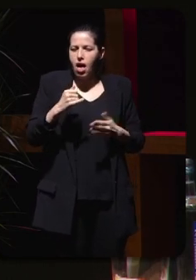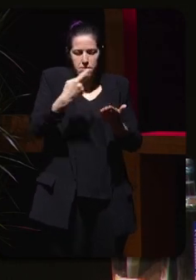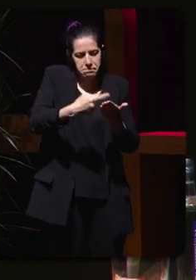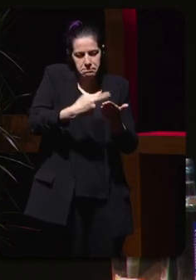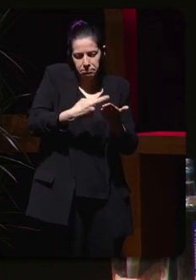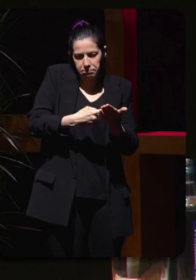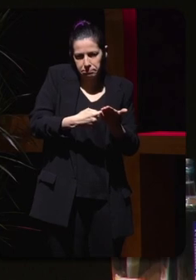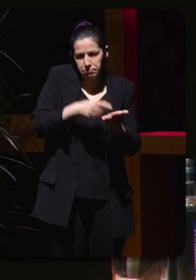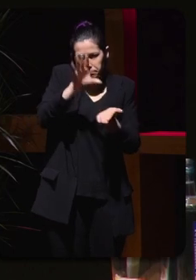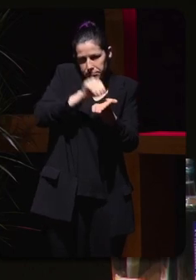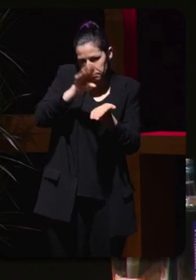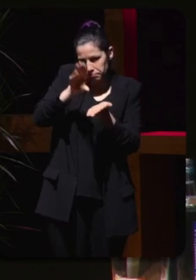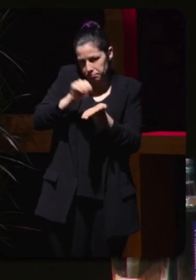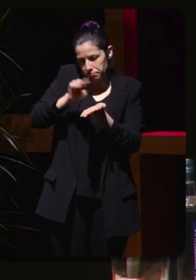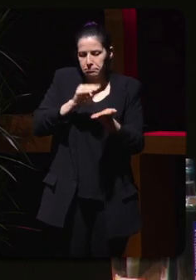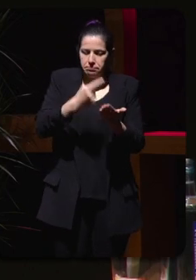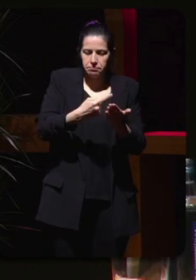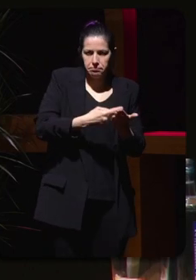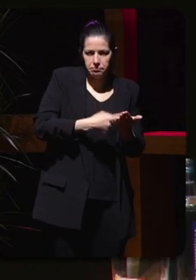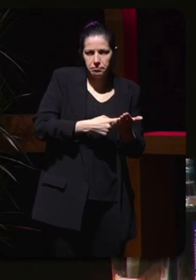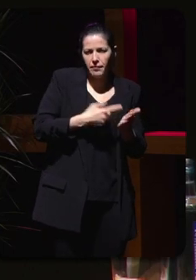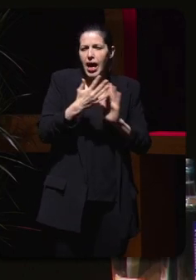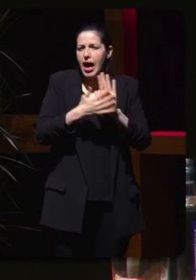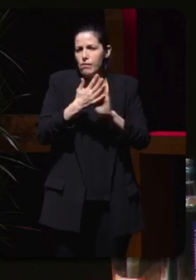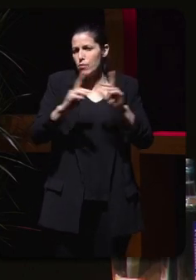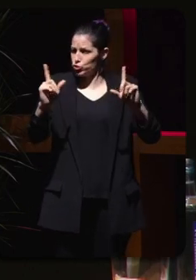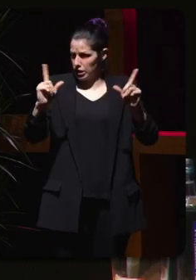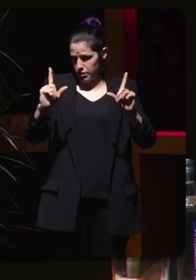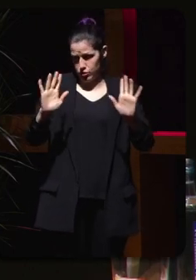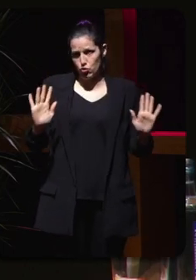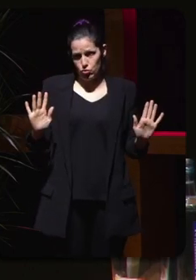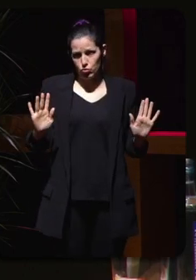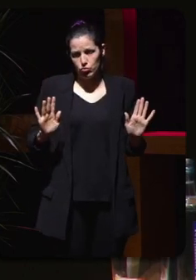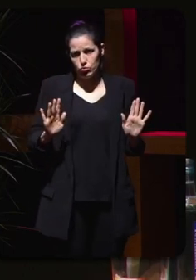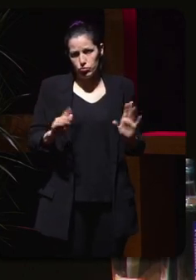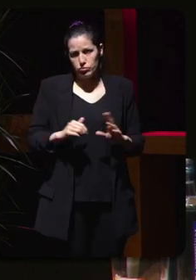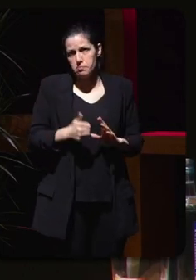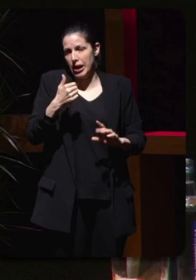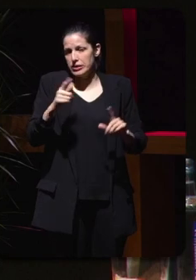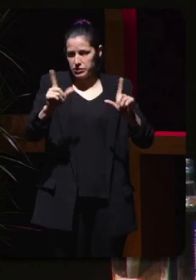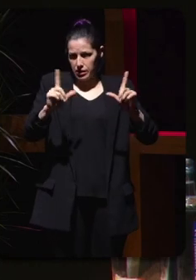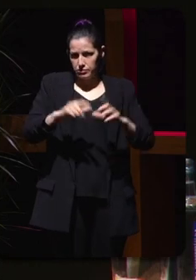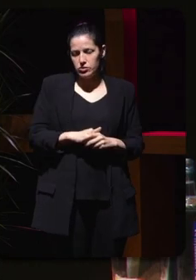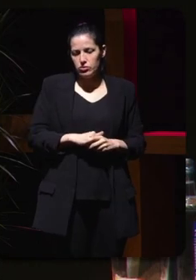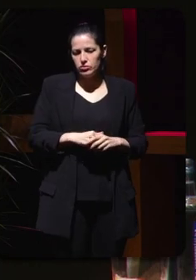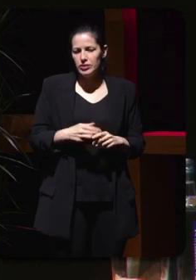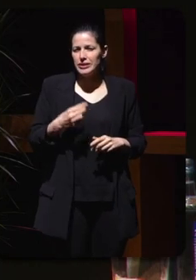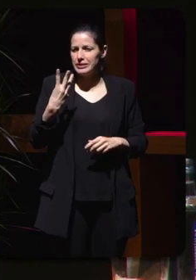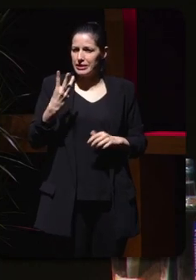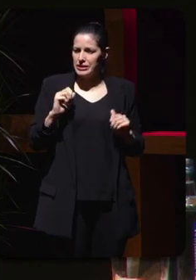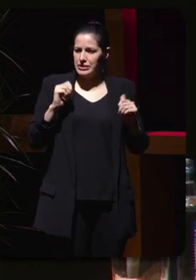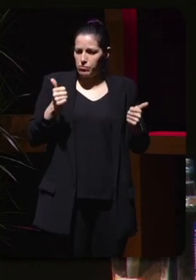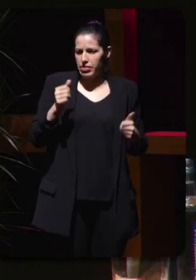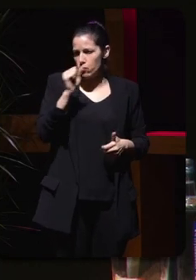cuando nosotras empezamos, cuando digo nosotras, pues las tres, estoy hablando siempre de televisión, ¿eh? Sobre todo, las tres que empezamos, o cuatro que empezamos